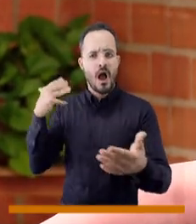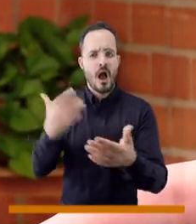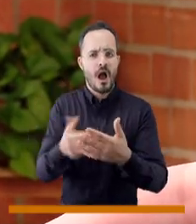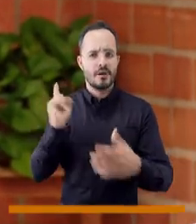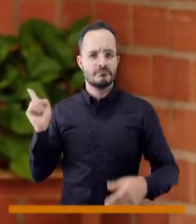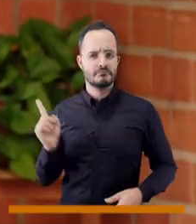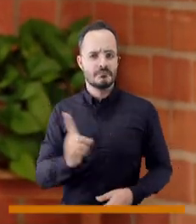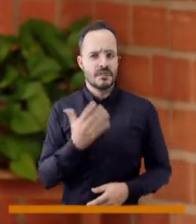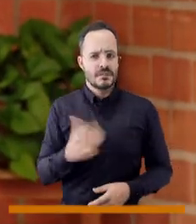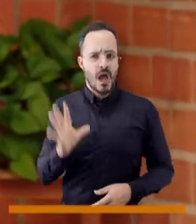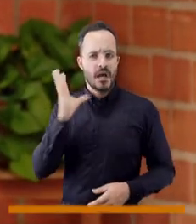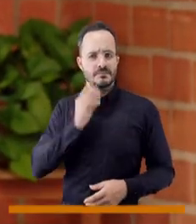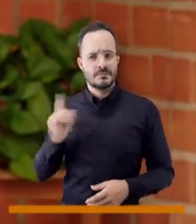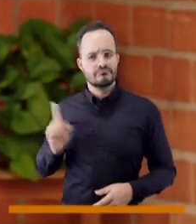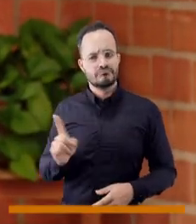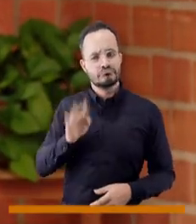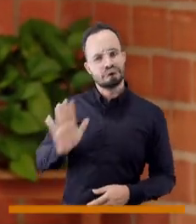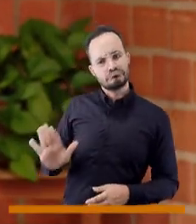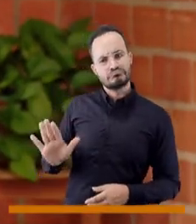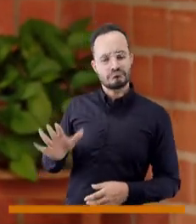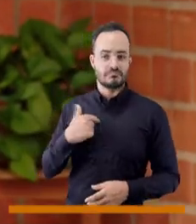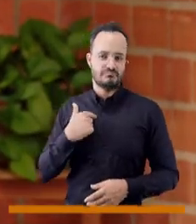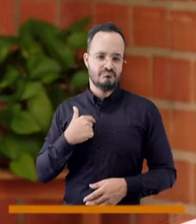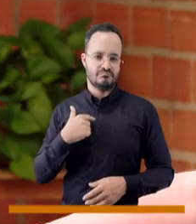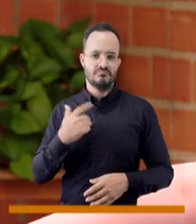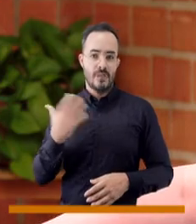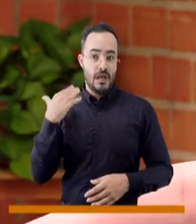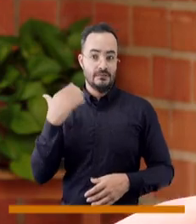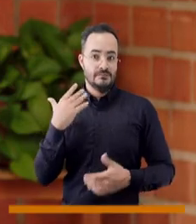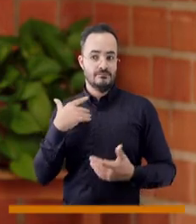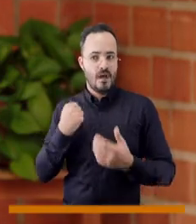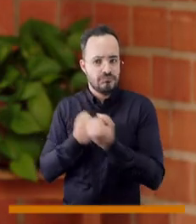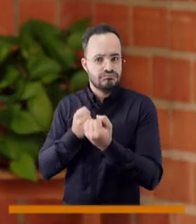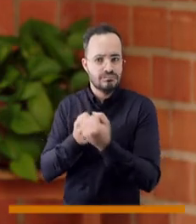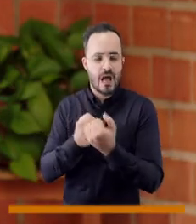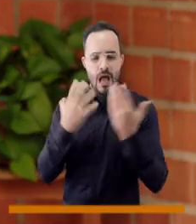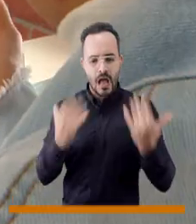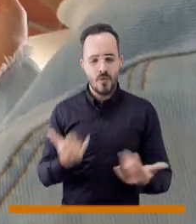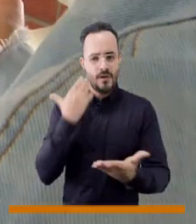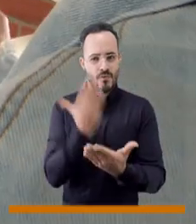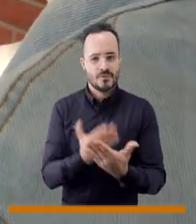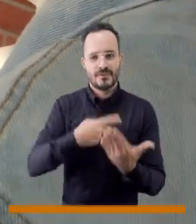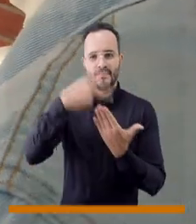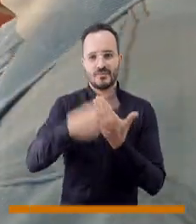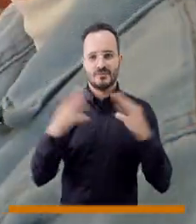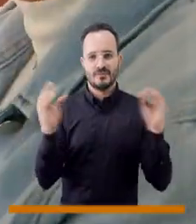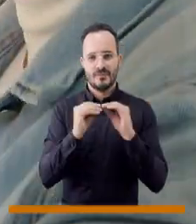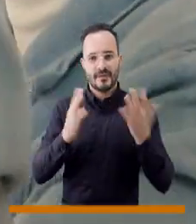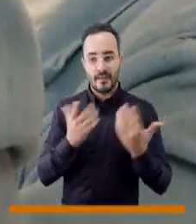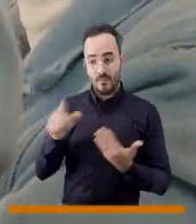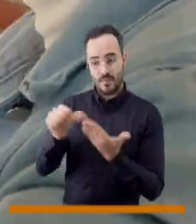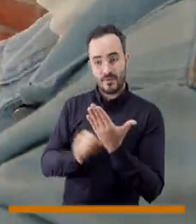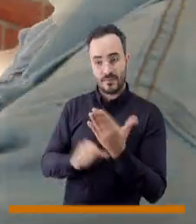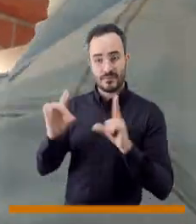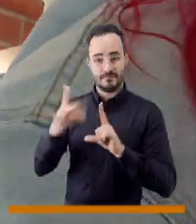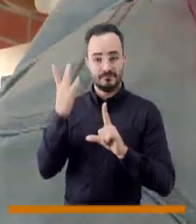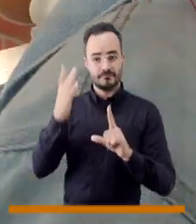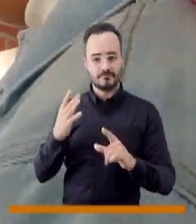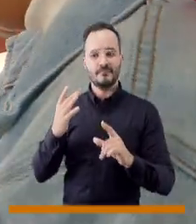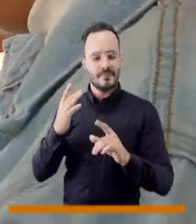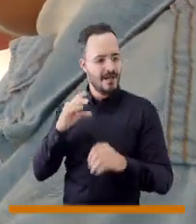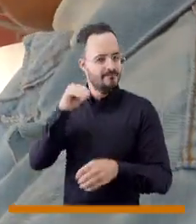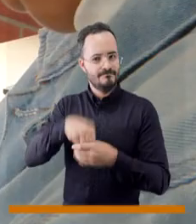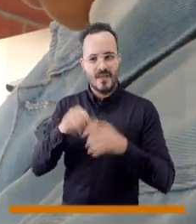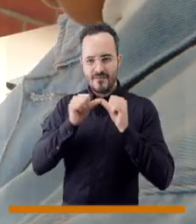que nosotros hemos logrado apoyar desde el Consejo de Medellín. Como les dije ahora, tenemos un proyecto de acuerdo donde queremos que se institucionalice este programa,